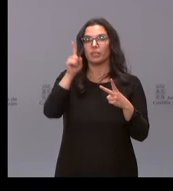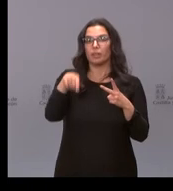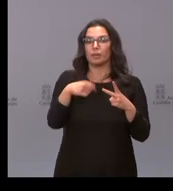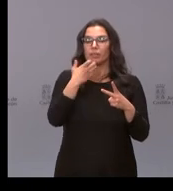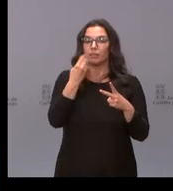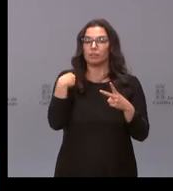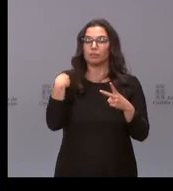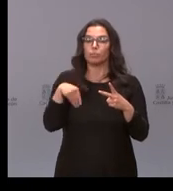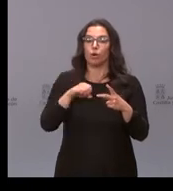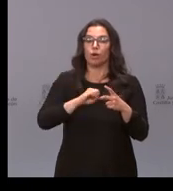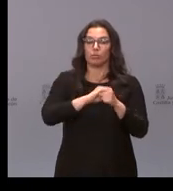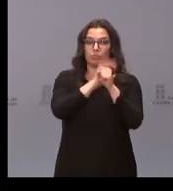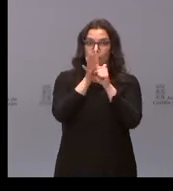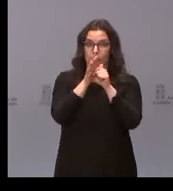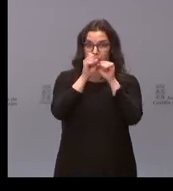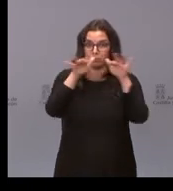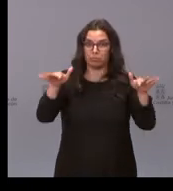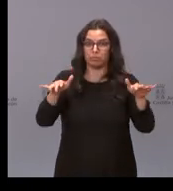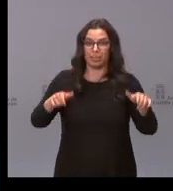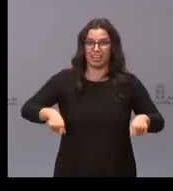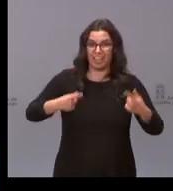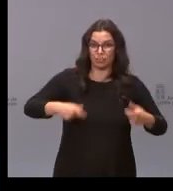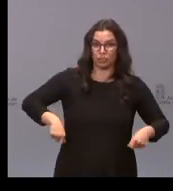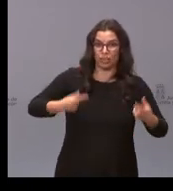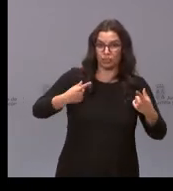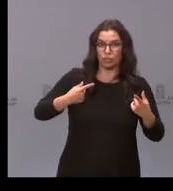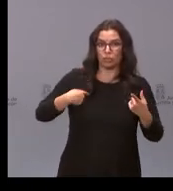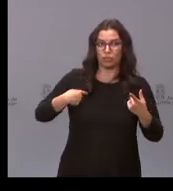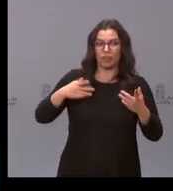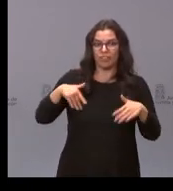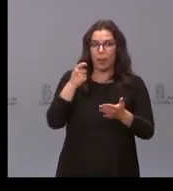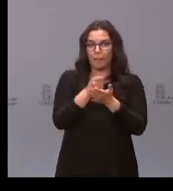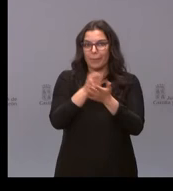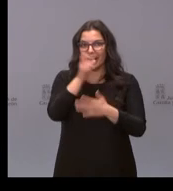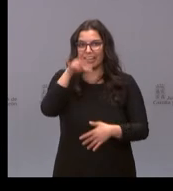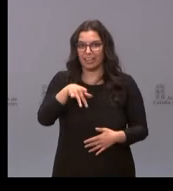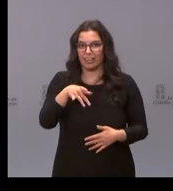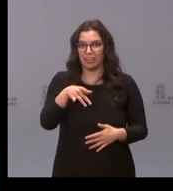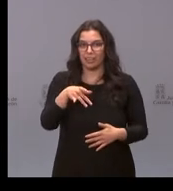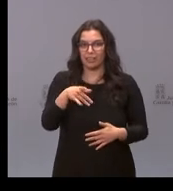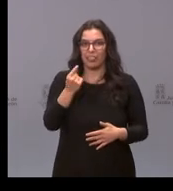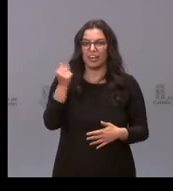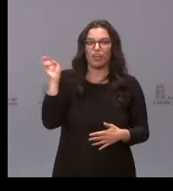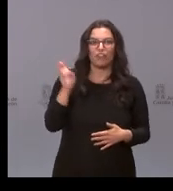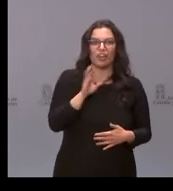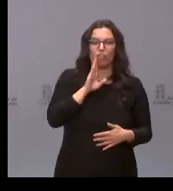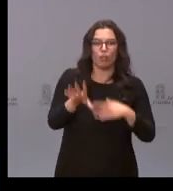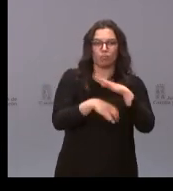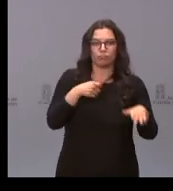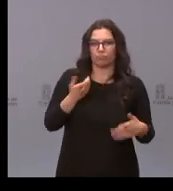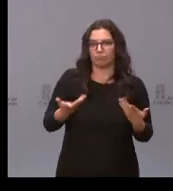pandemia no sé si el asalariado y la isla clase media como como siente que para él el consejero